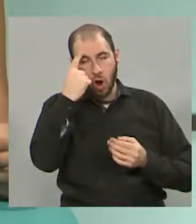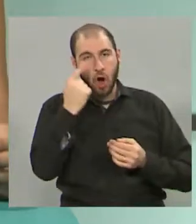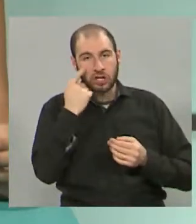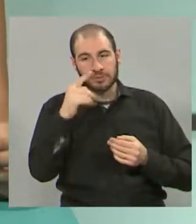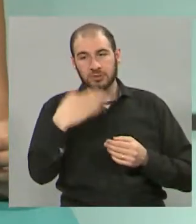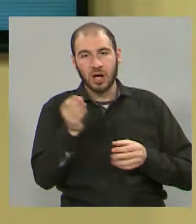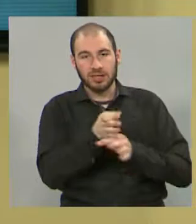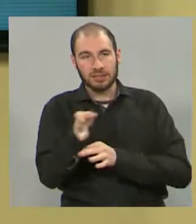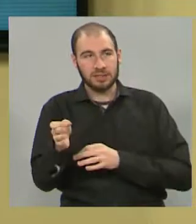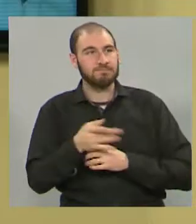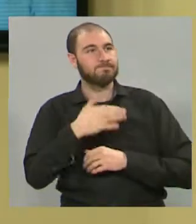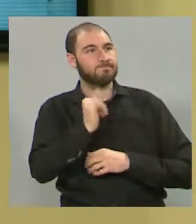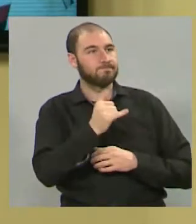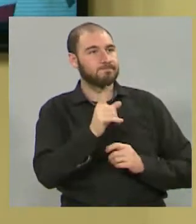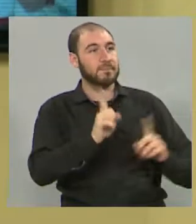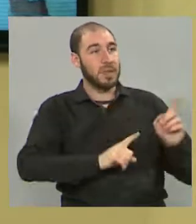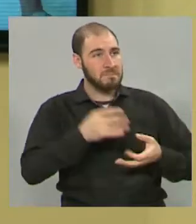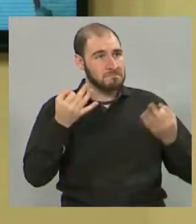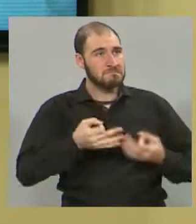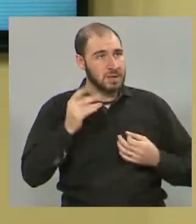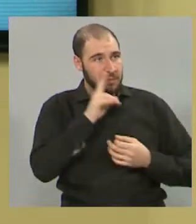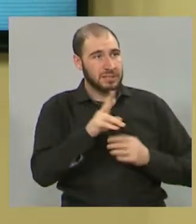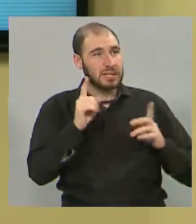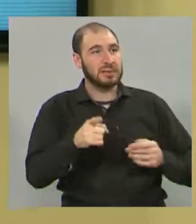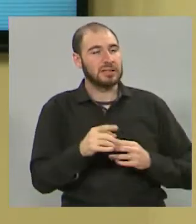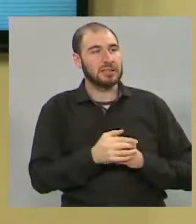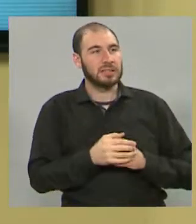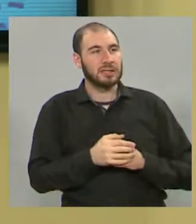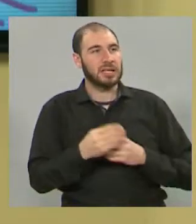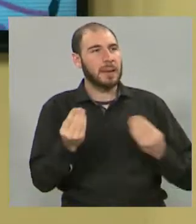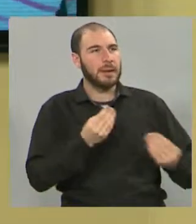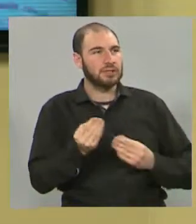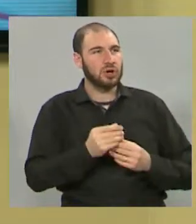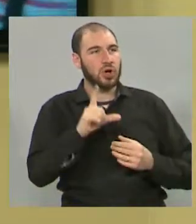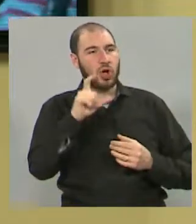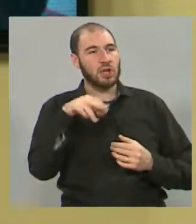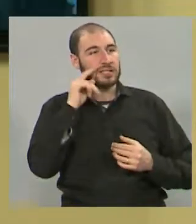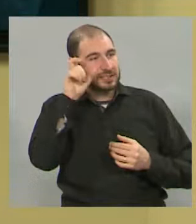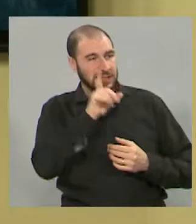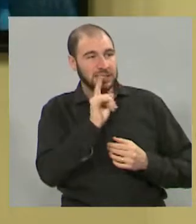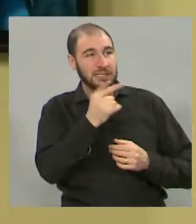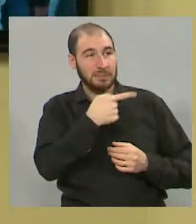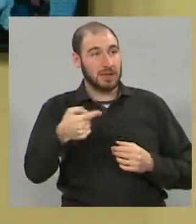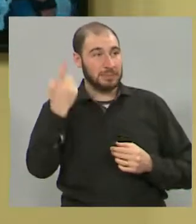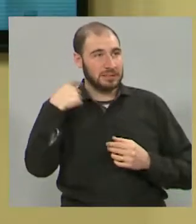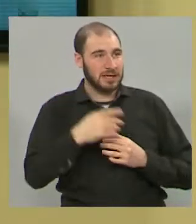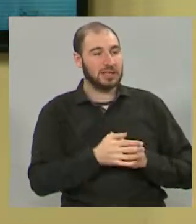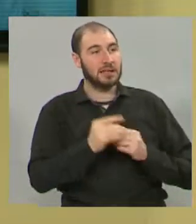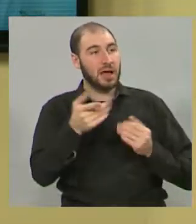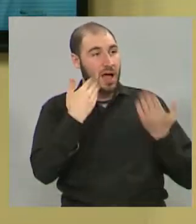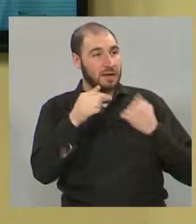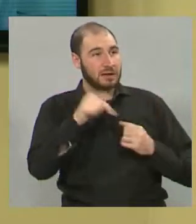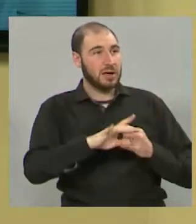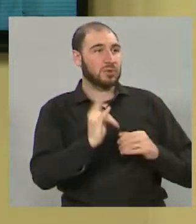a las otras personas seguro y por ahí está bueno también ver y sobre todo en el plano de lo que estuvo ocurriendo en el conocer la semana pasada y lo comentábamos